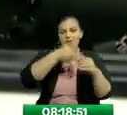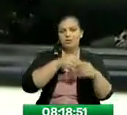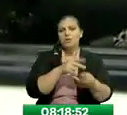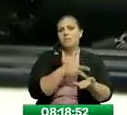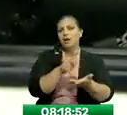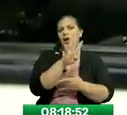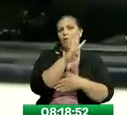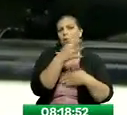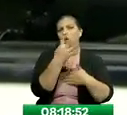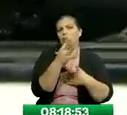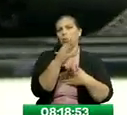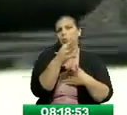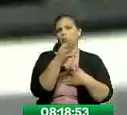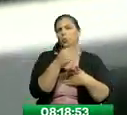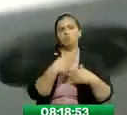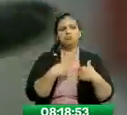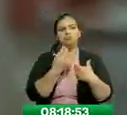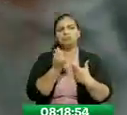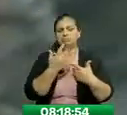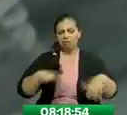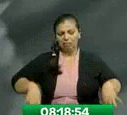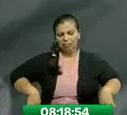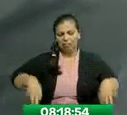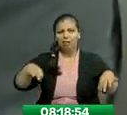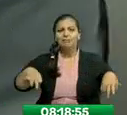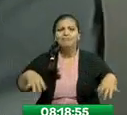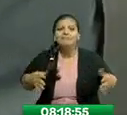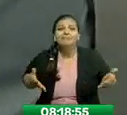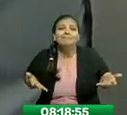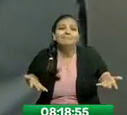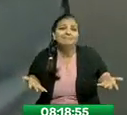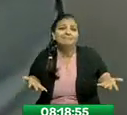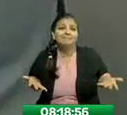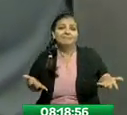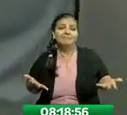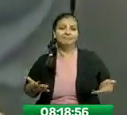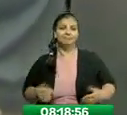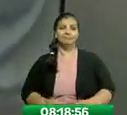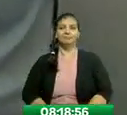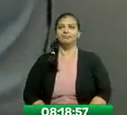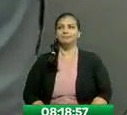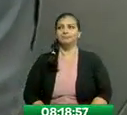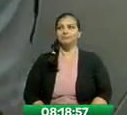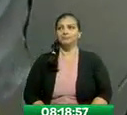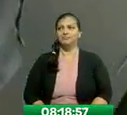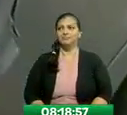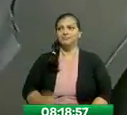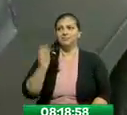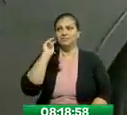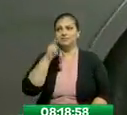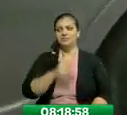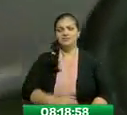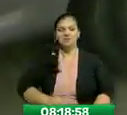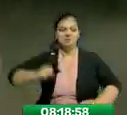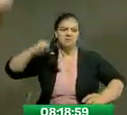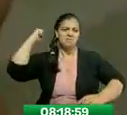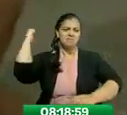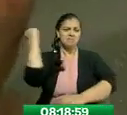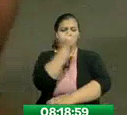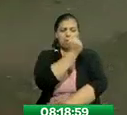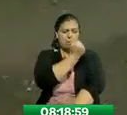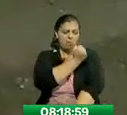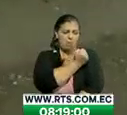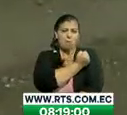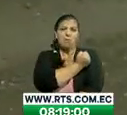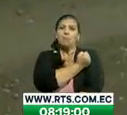El caballero ha recibido dos puñaladas. Escuchen bien, amables televidentes. Esto es irónico. Ocurre a plena luz